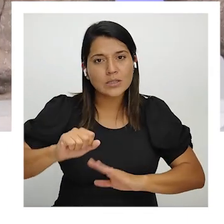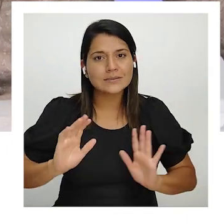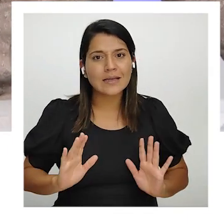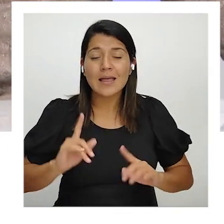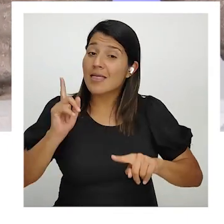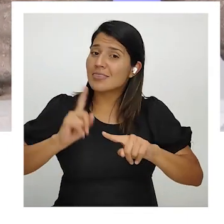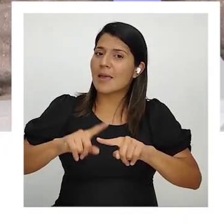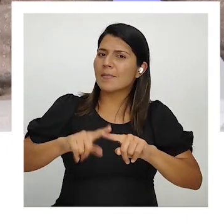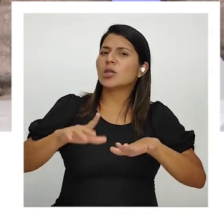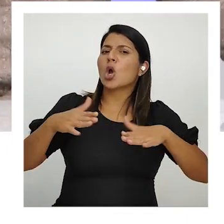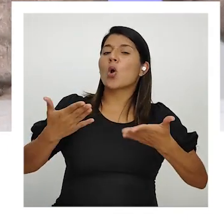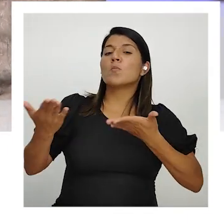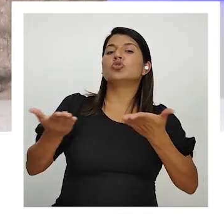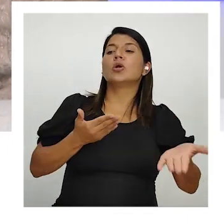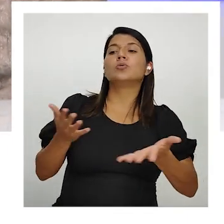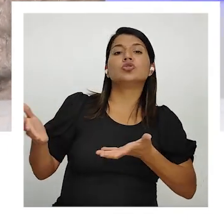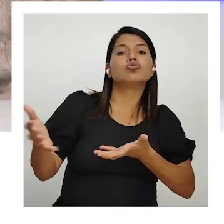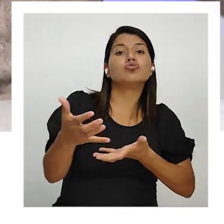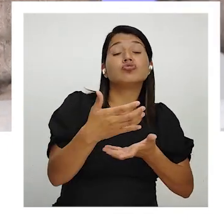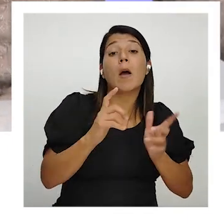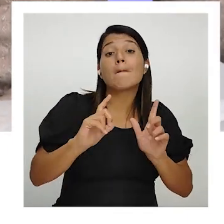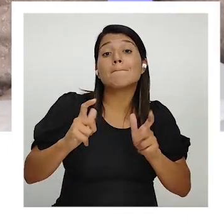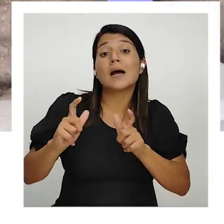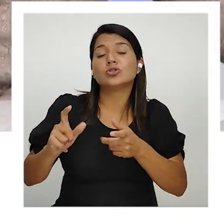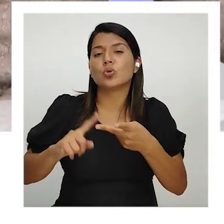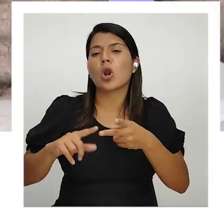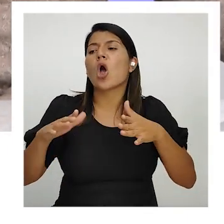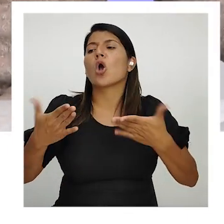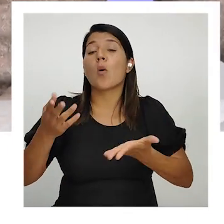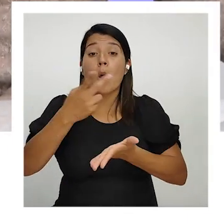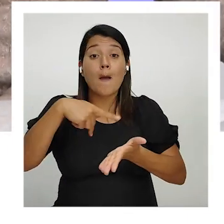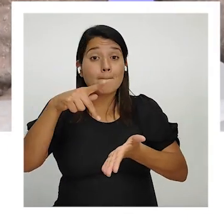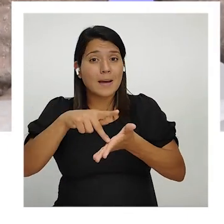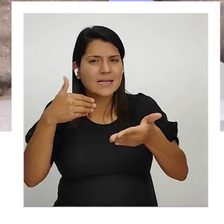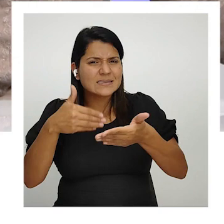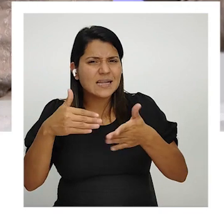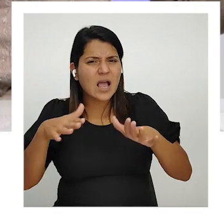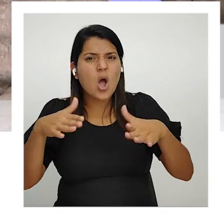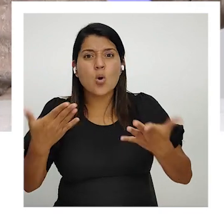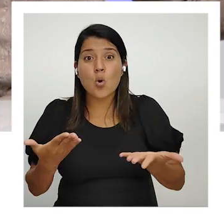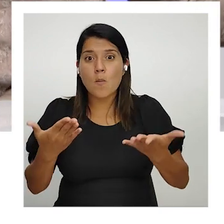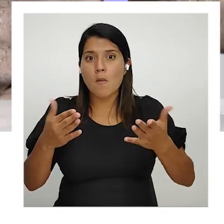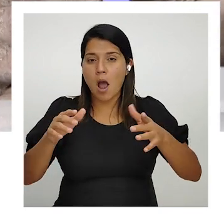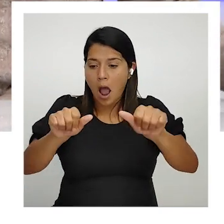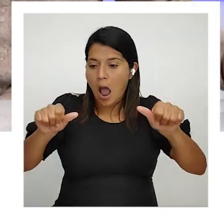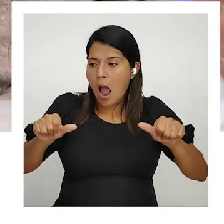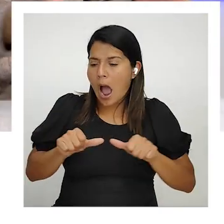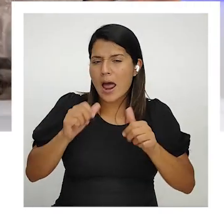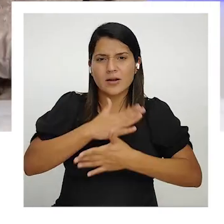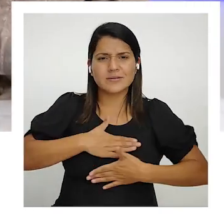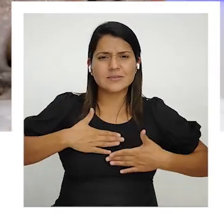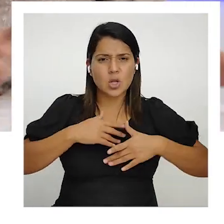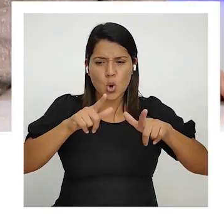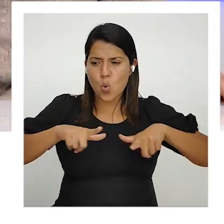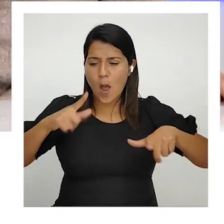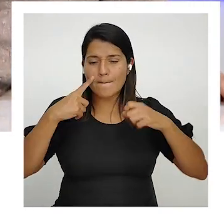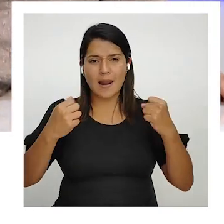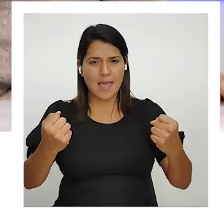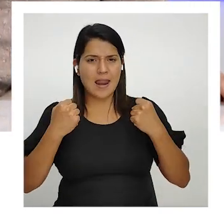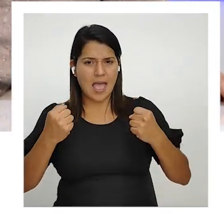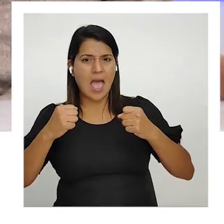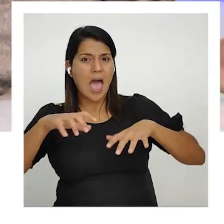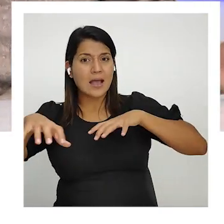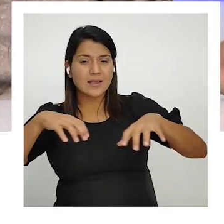servicios de recolección de basuras, cómo estén los parques cerca, cómo estén las zonas recreativas, los espacios para hacer ejercicio, las actividades